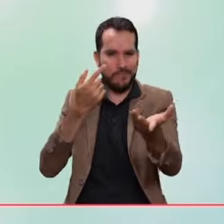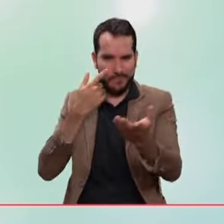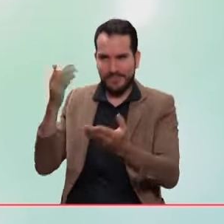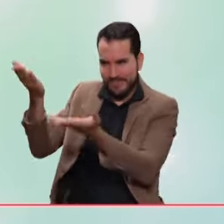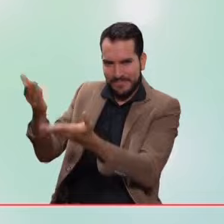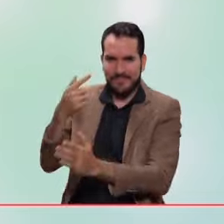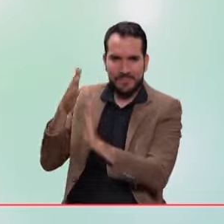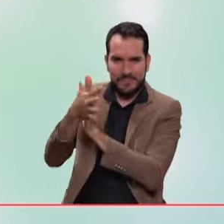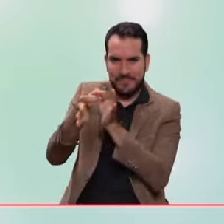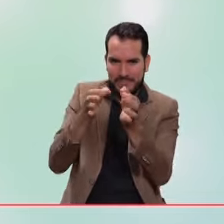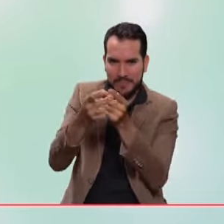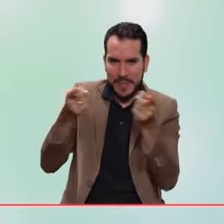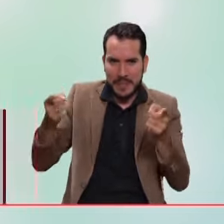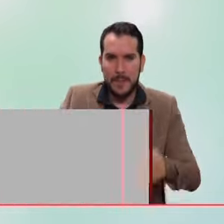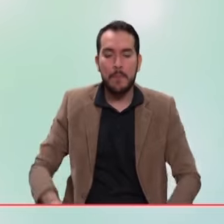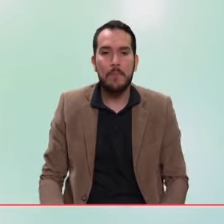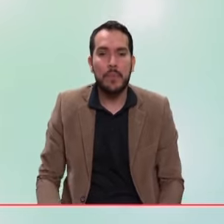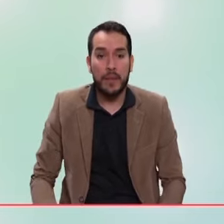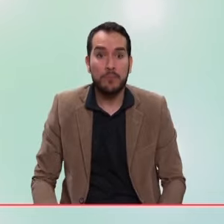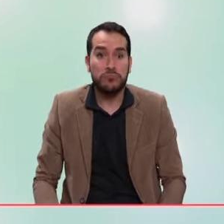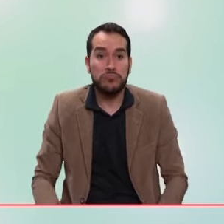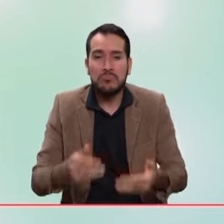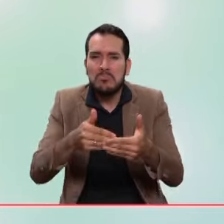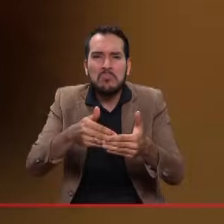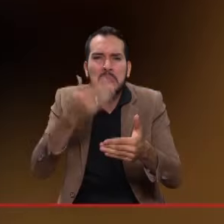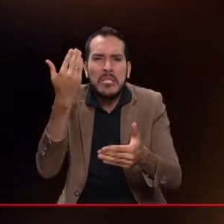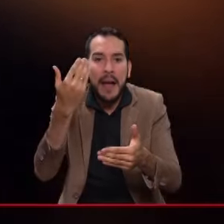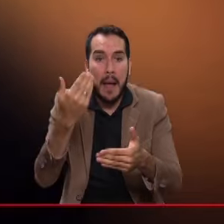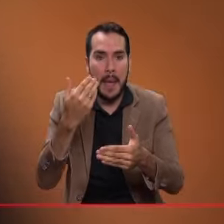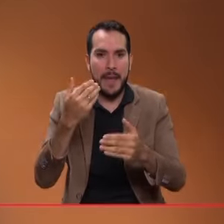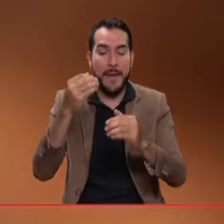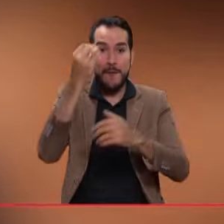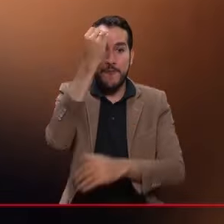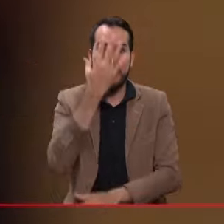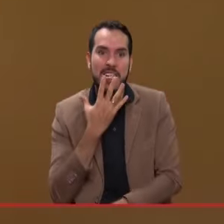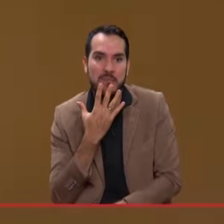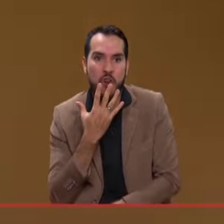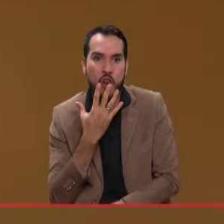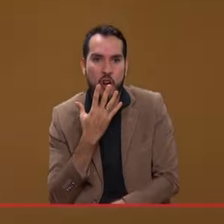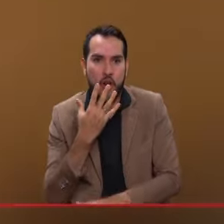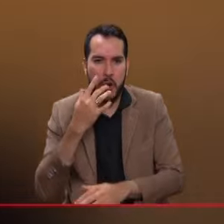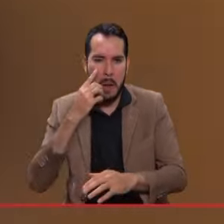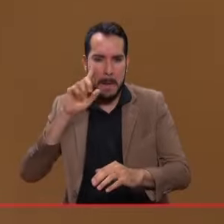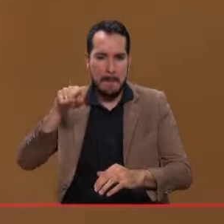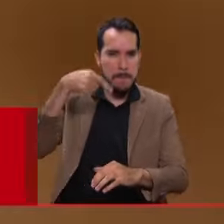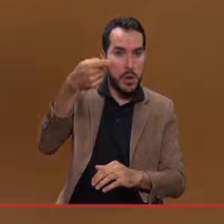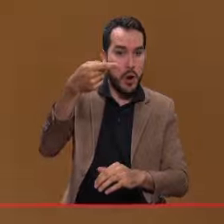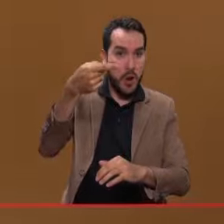Todo empieza con un mensaje en Facebook y termina así.